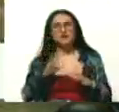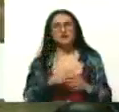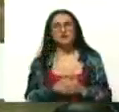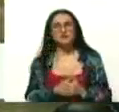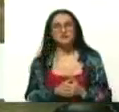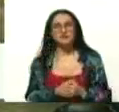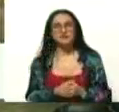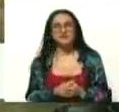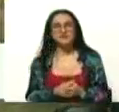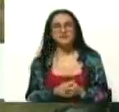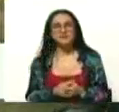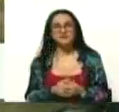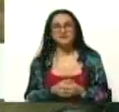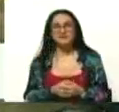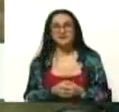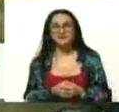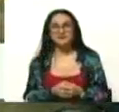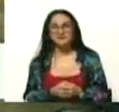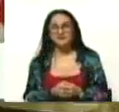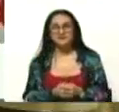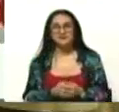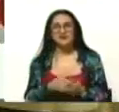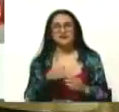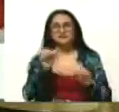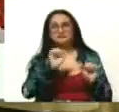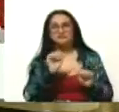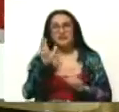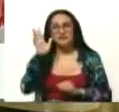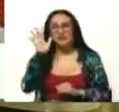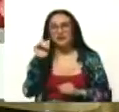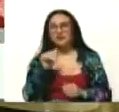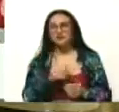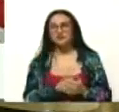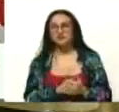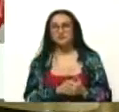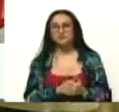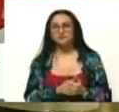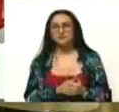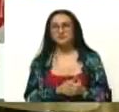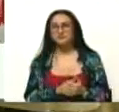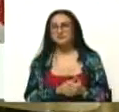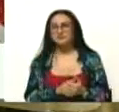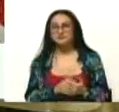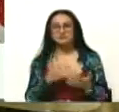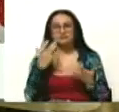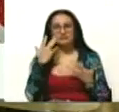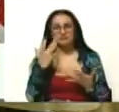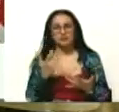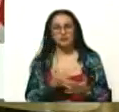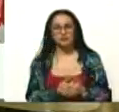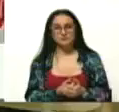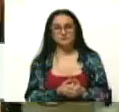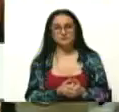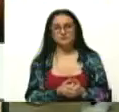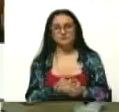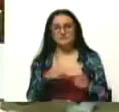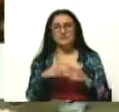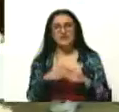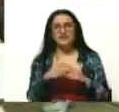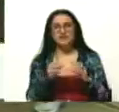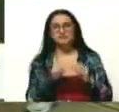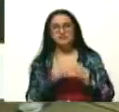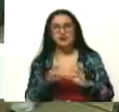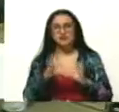garrapaticida, adopción de gatos, zona tatú, taller de obediencia básica canina, taller de